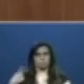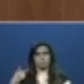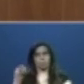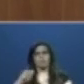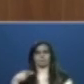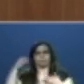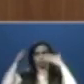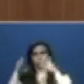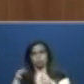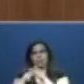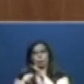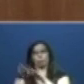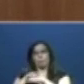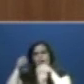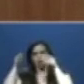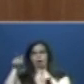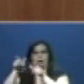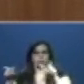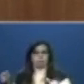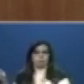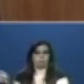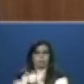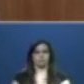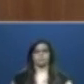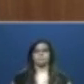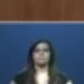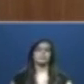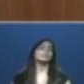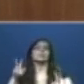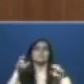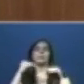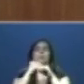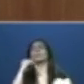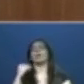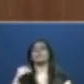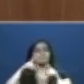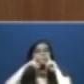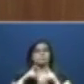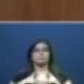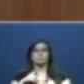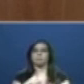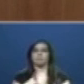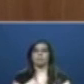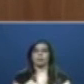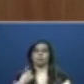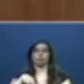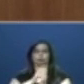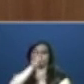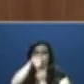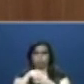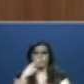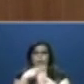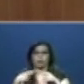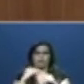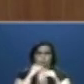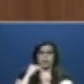mejor a las personas dependientes pasando al campo de la igualdad hemos integrado por primera vez en un mismo plan autonómico las políticas de igualdad y de lucha contra la